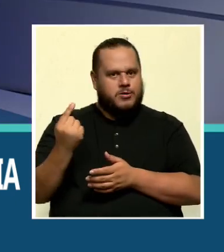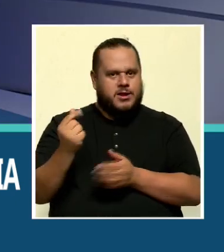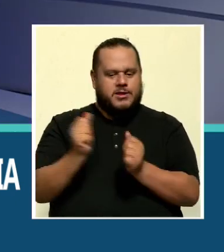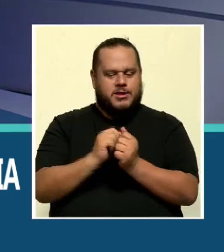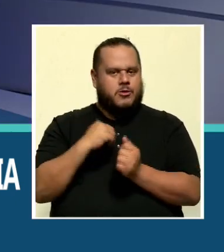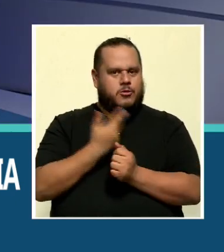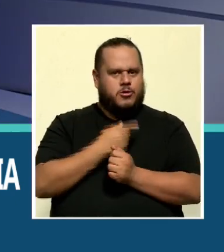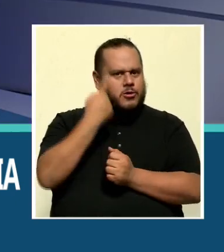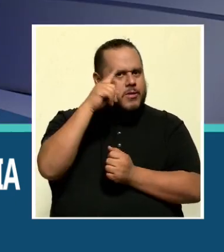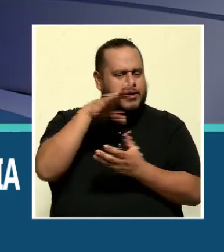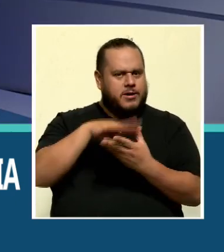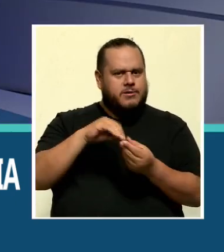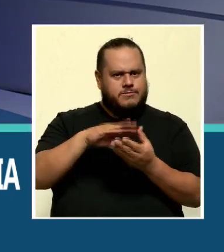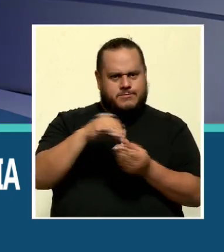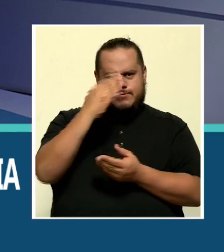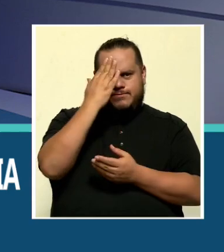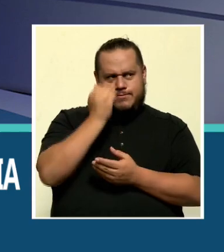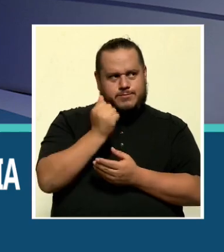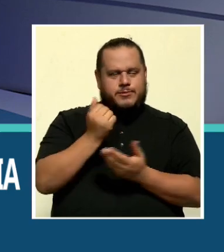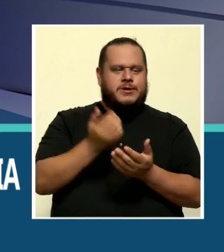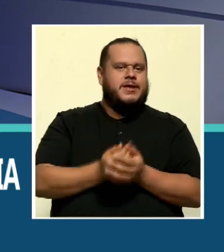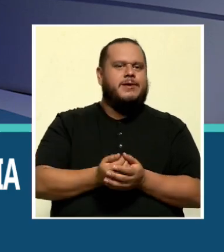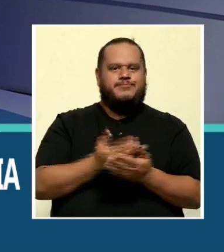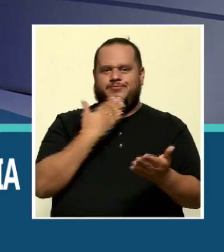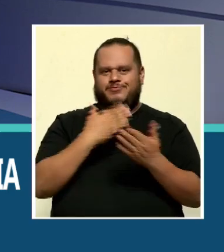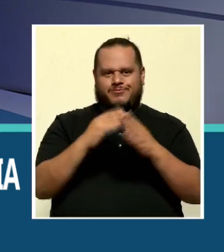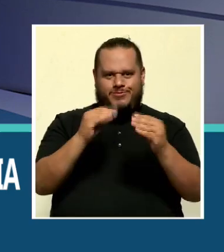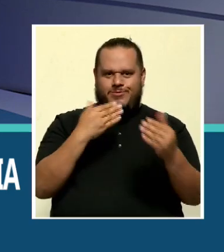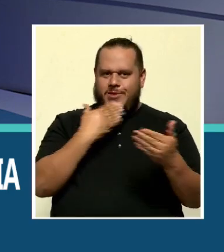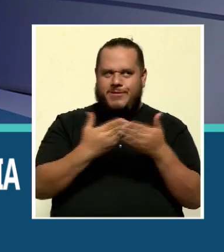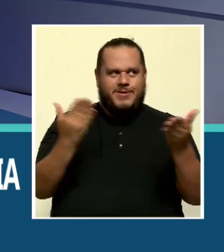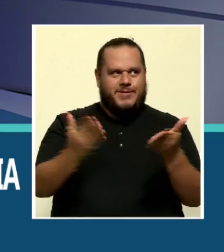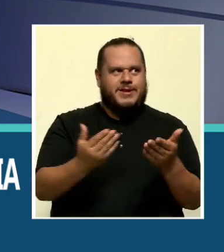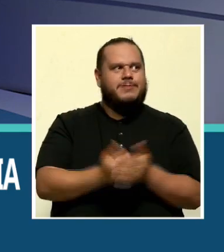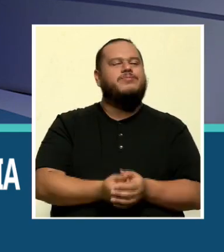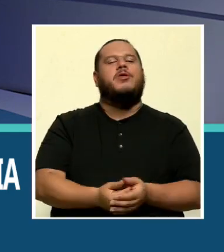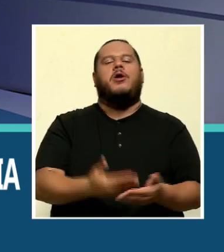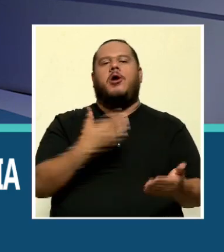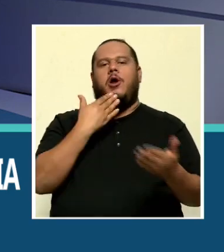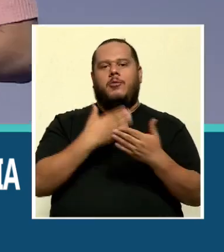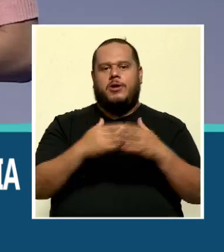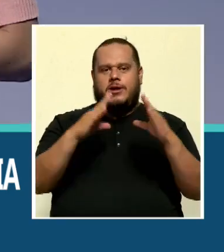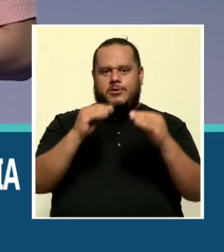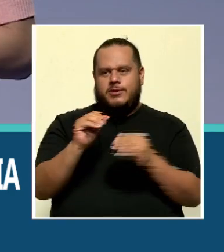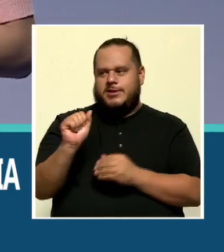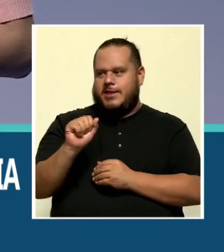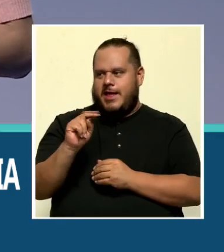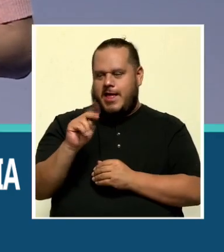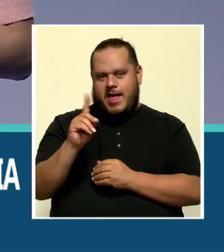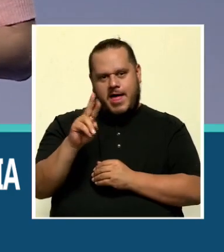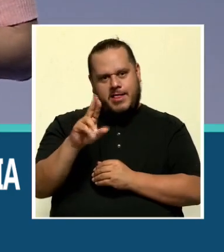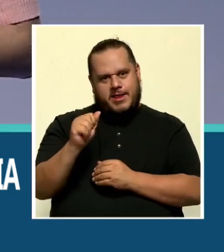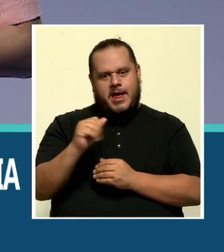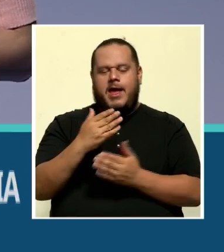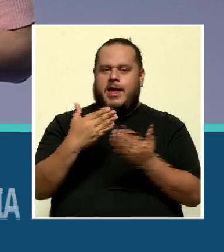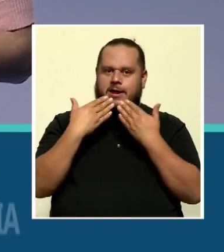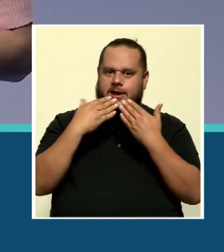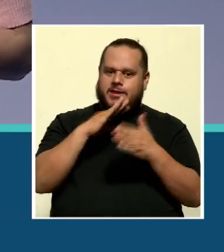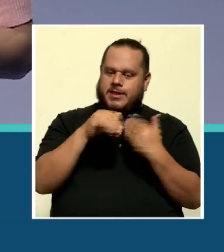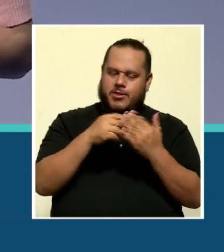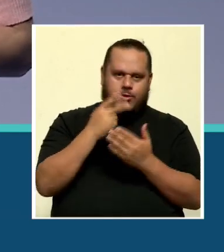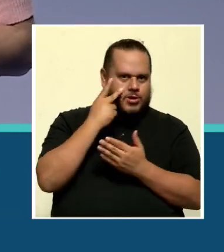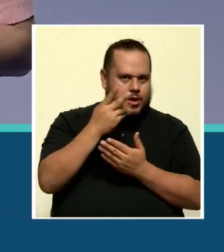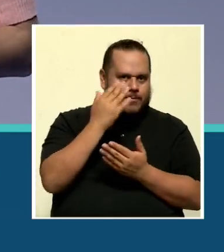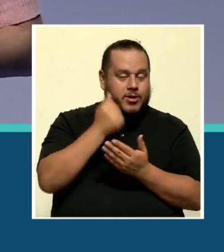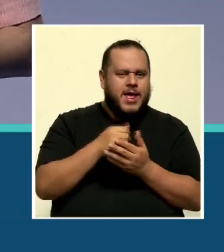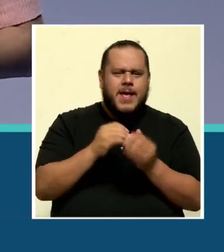para contarnos por qué. ¿Qué tal, Andrea? Buenas noches, bienvenida. Muy buenas noches, Andrea, y muchas gracias a quienes nos ven. Y es que las más